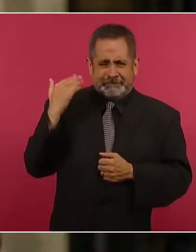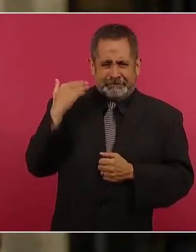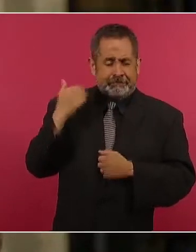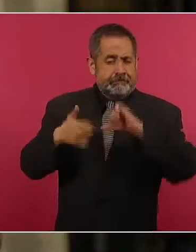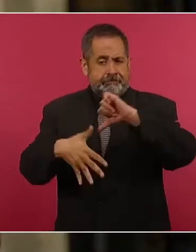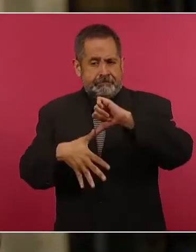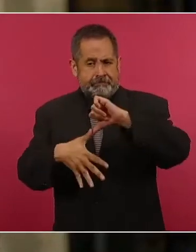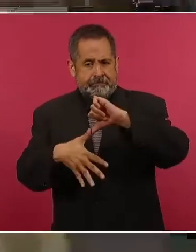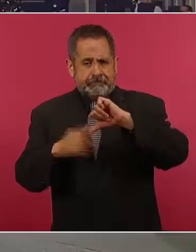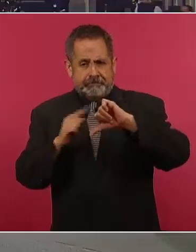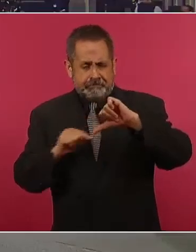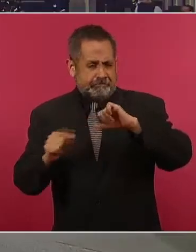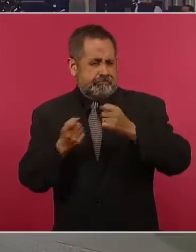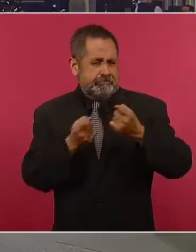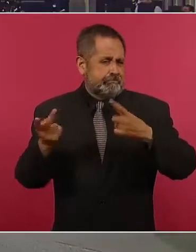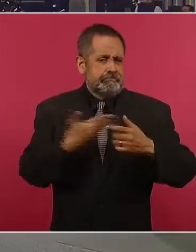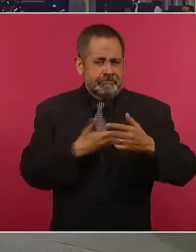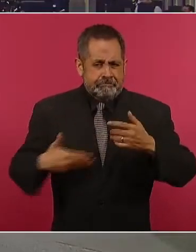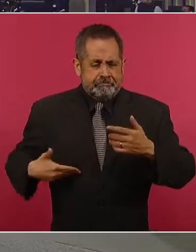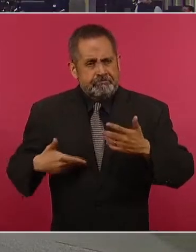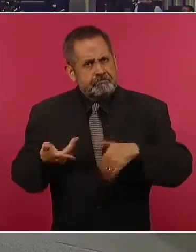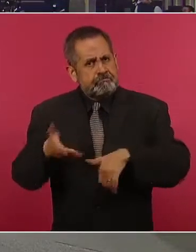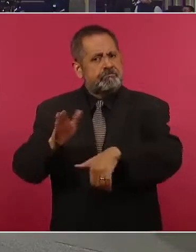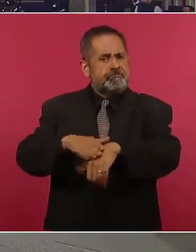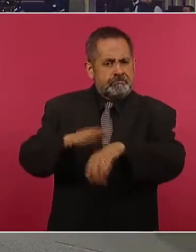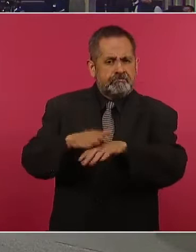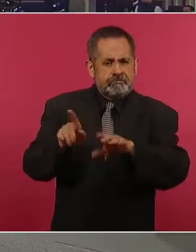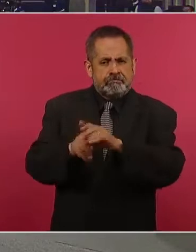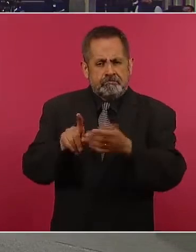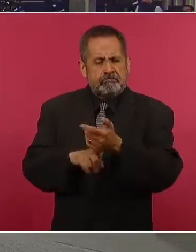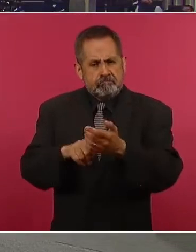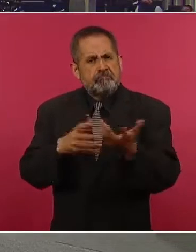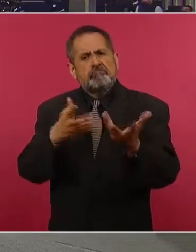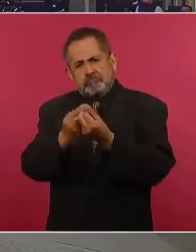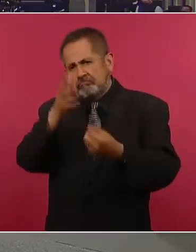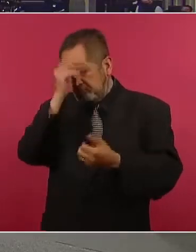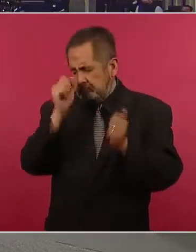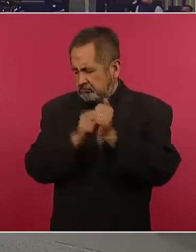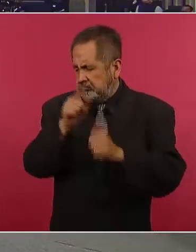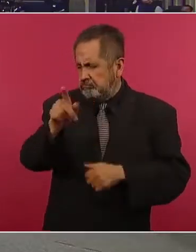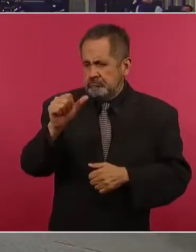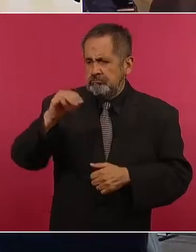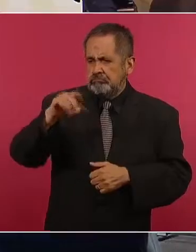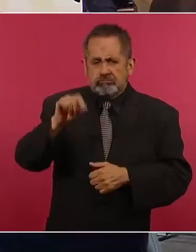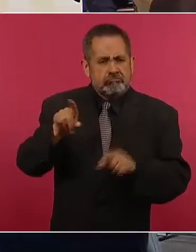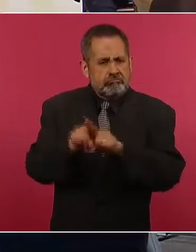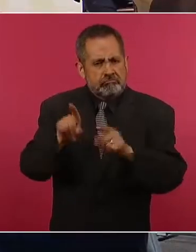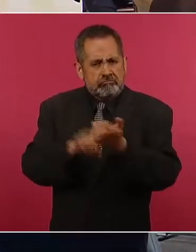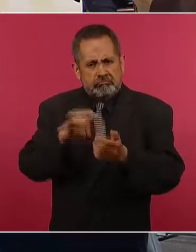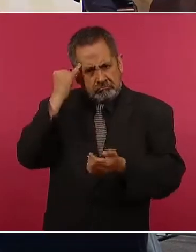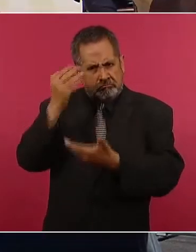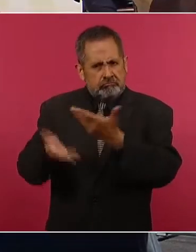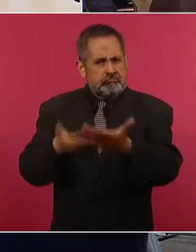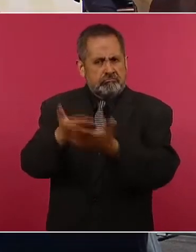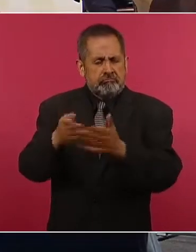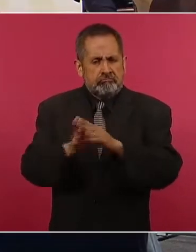América Latina, mandatarios, han externado su respaldo, están de acuerdo con su propuesta